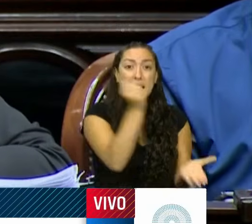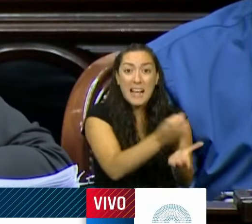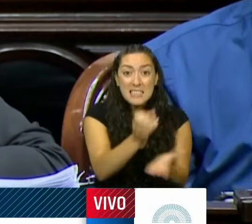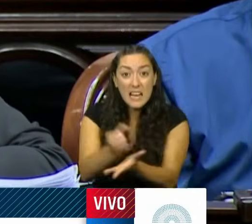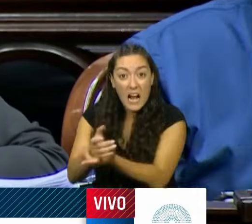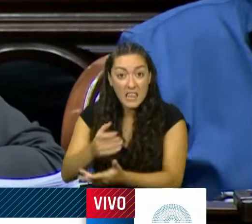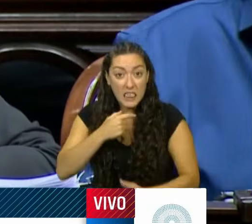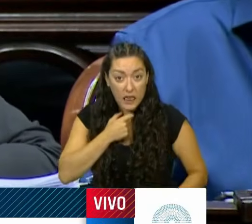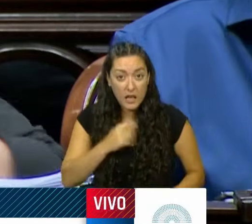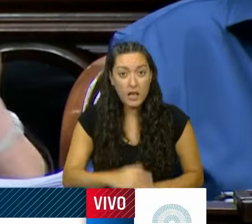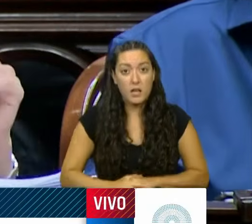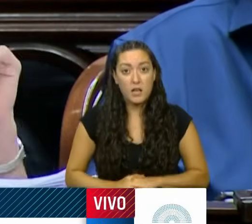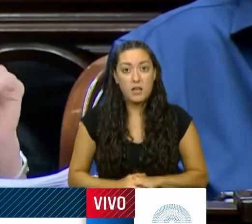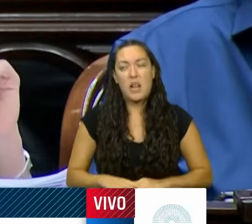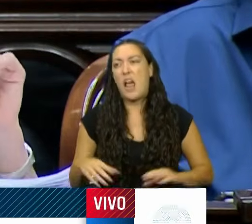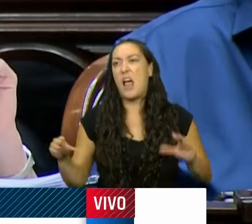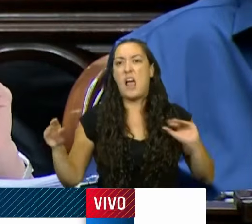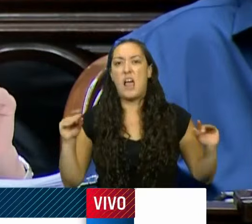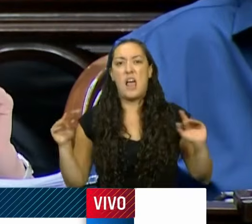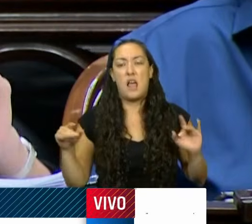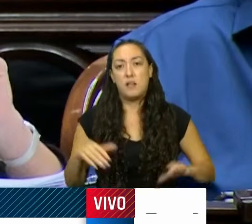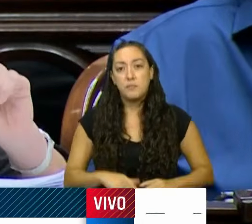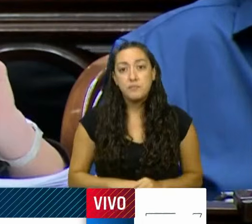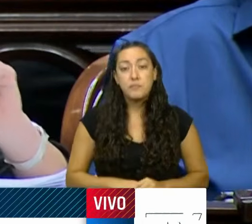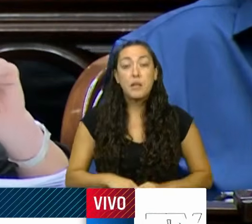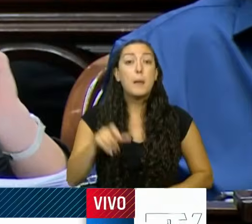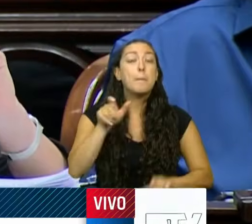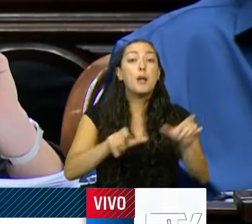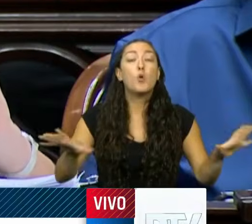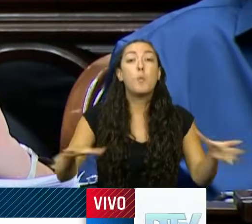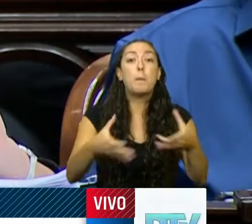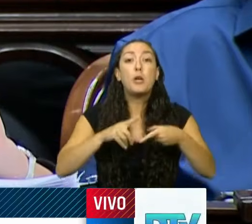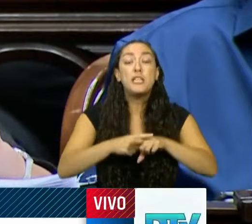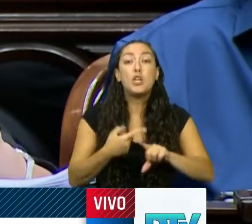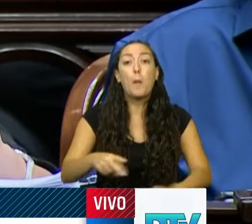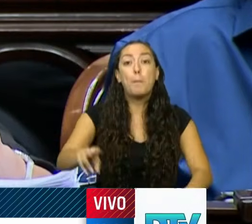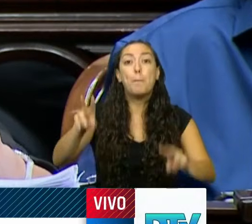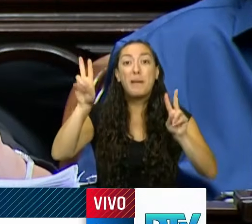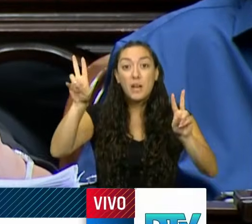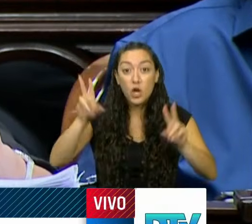argentina, pero los peronistas tienen un mandato.